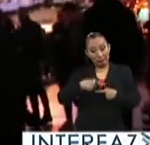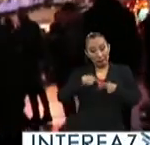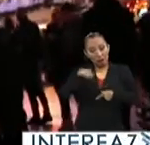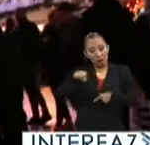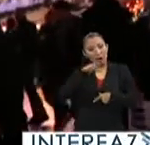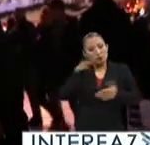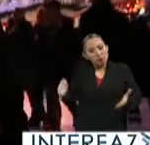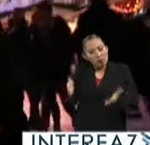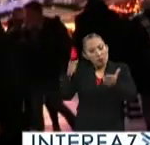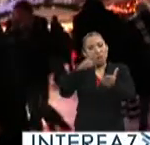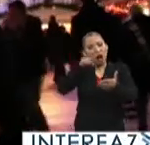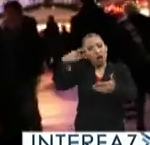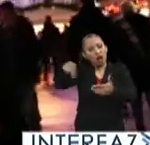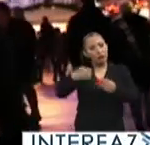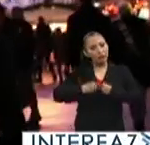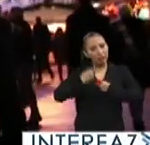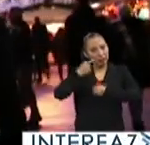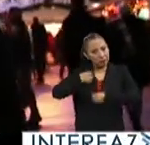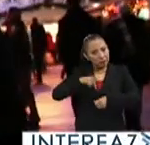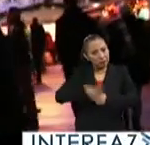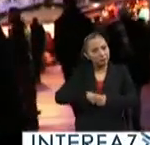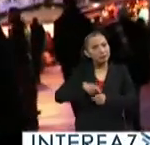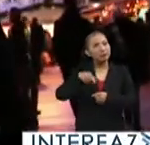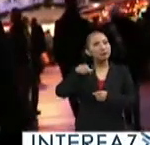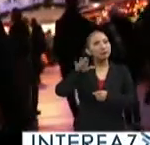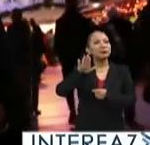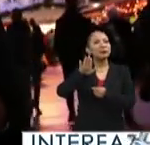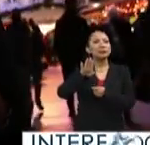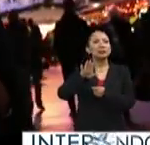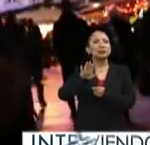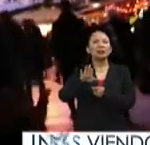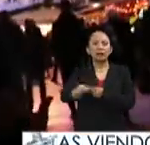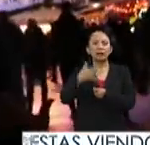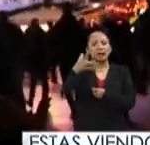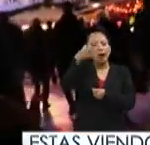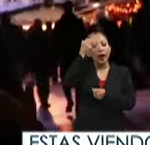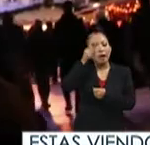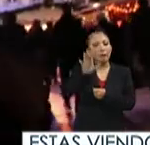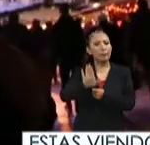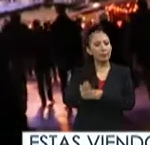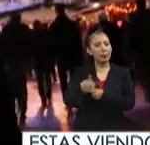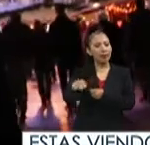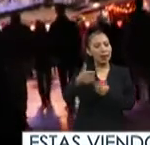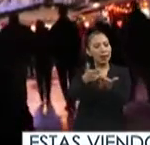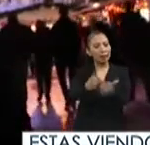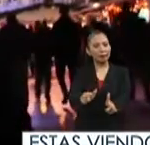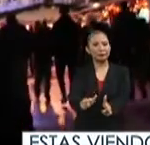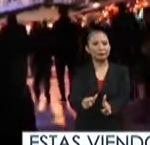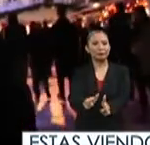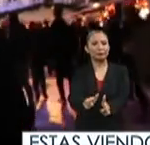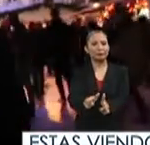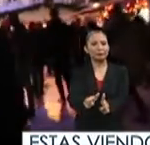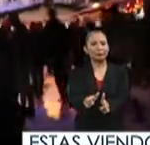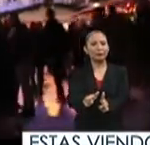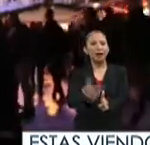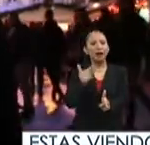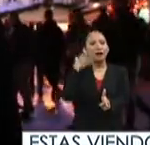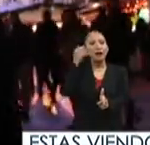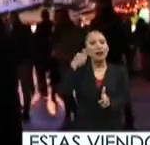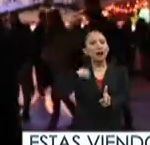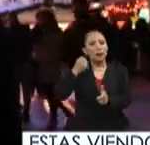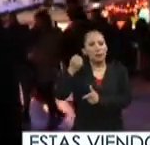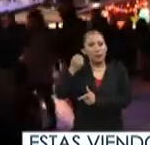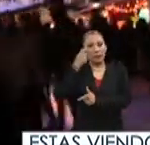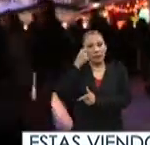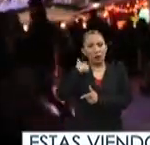mejore su vida personal y aprenda a ser libre, a actuar sobre